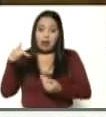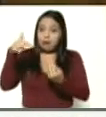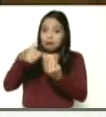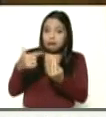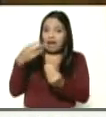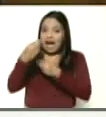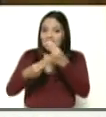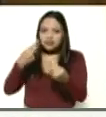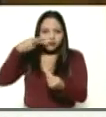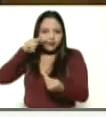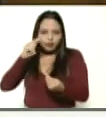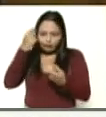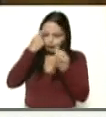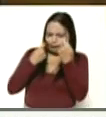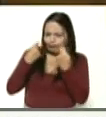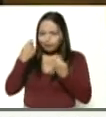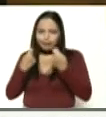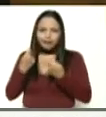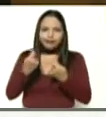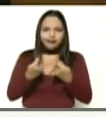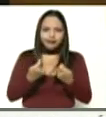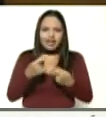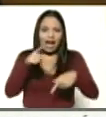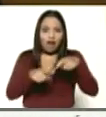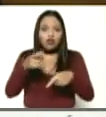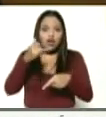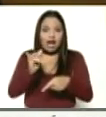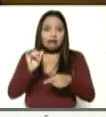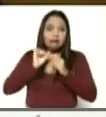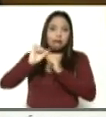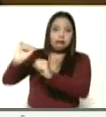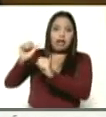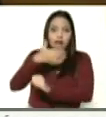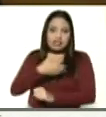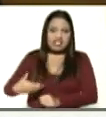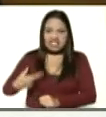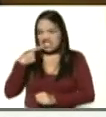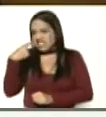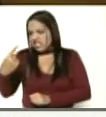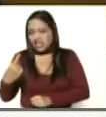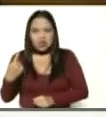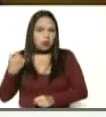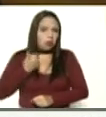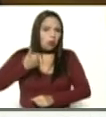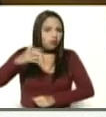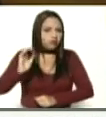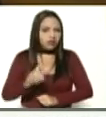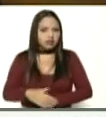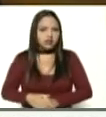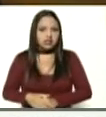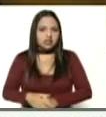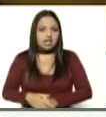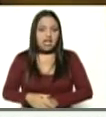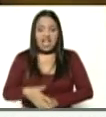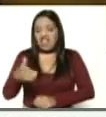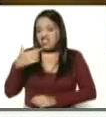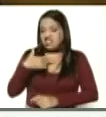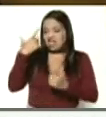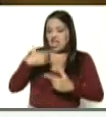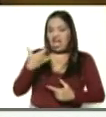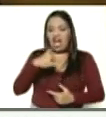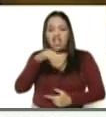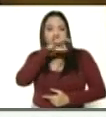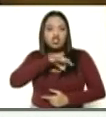veces. Yo he visto a varios por ahí que han atacado al presidente diciendo cosas, pues. Son más socialistas que el presidente, que están enfrentando